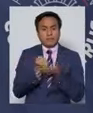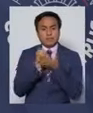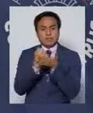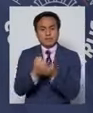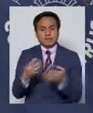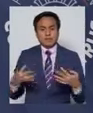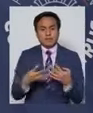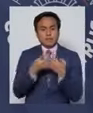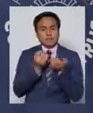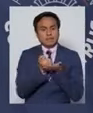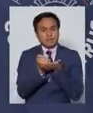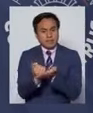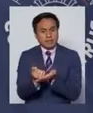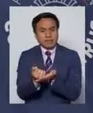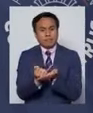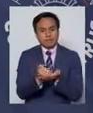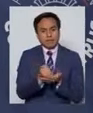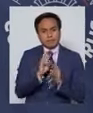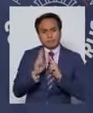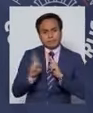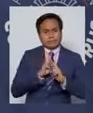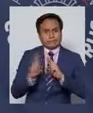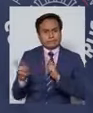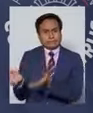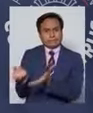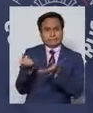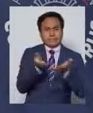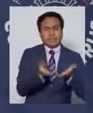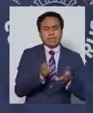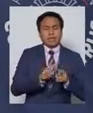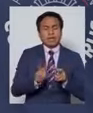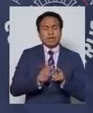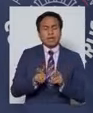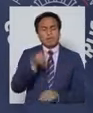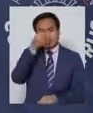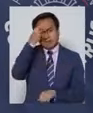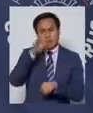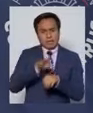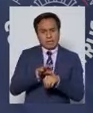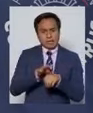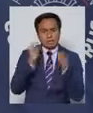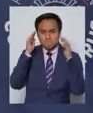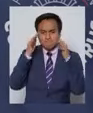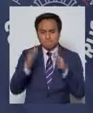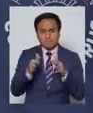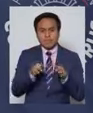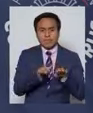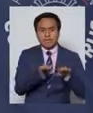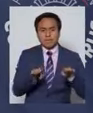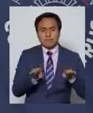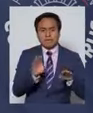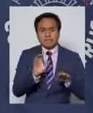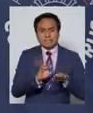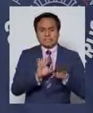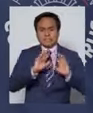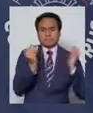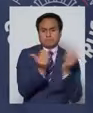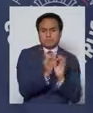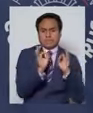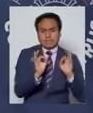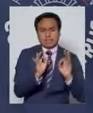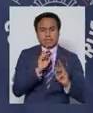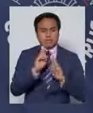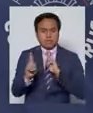red asistencial podamos dar respuesta a su enfermedad y podamos tener una cama crítica para poder dar respuesta a